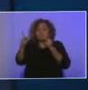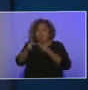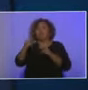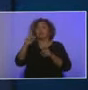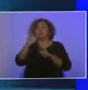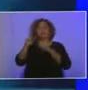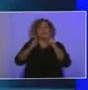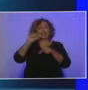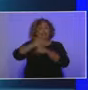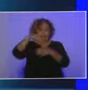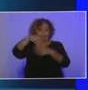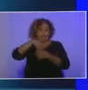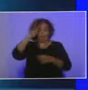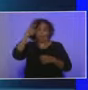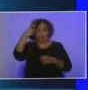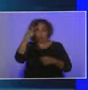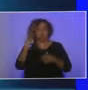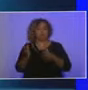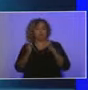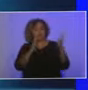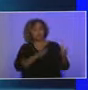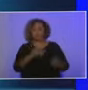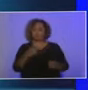públicos. Bueno, yo quería conversar con ustedes.